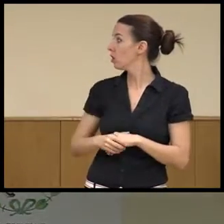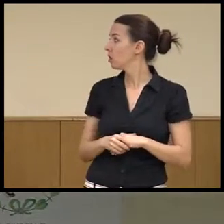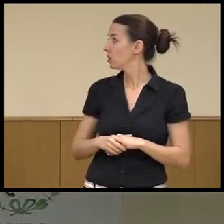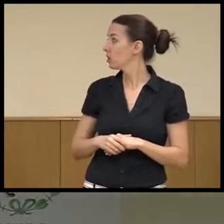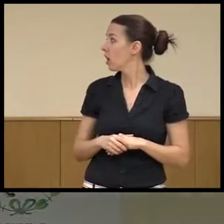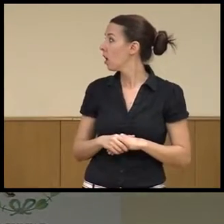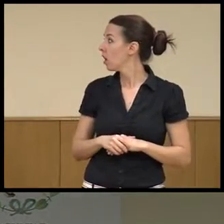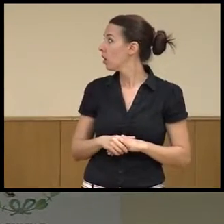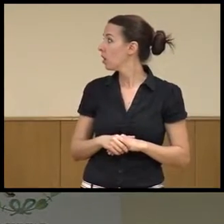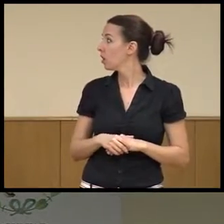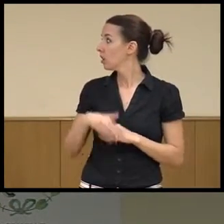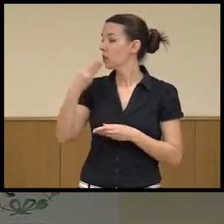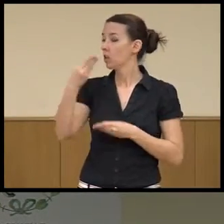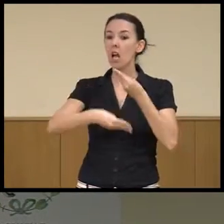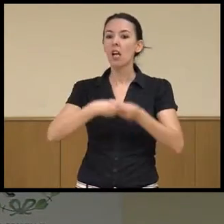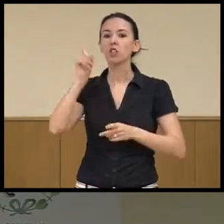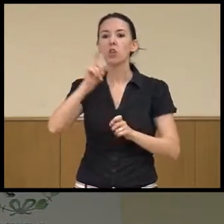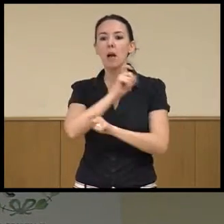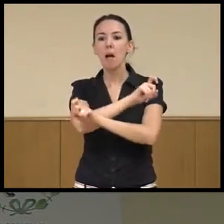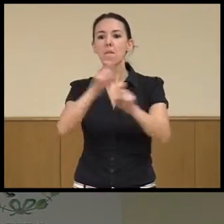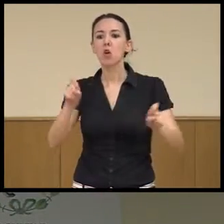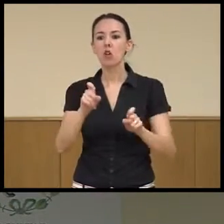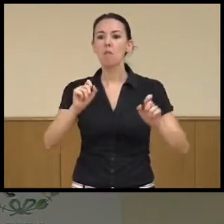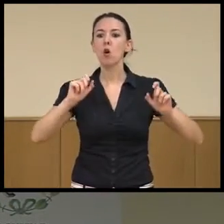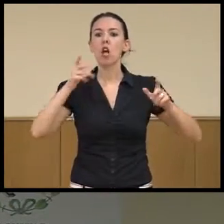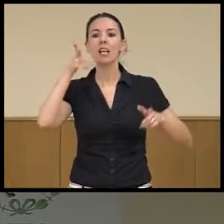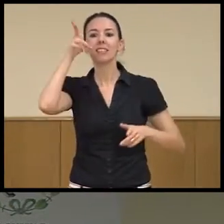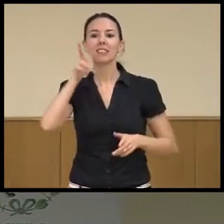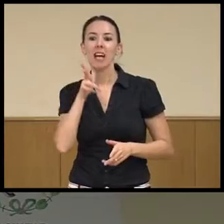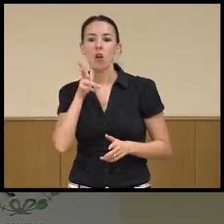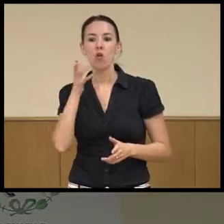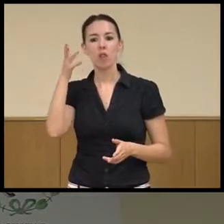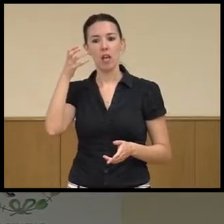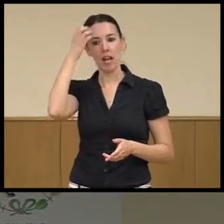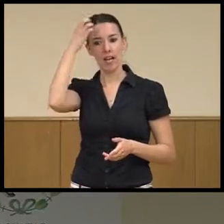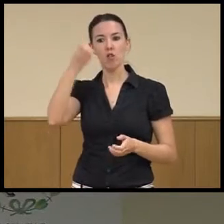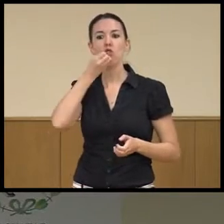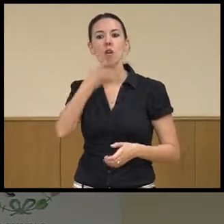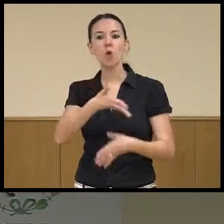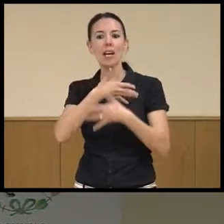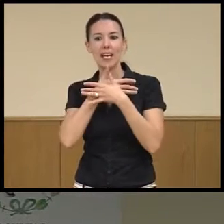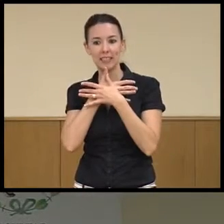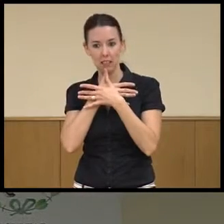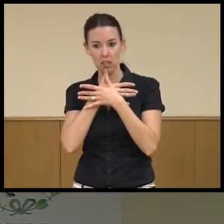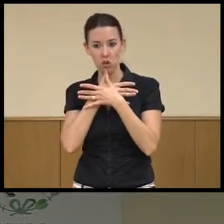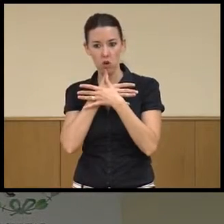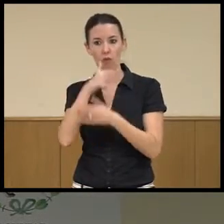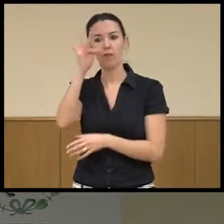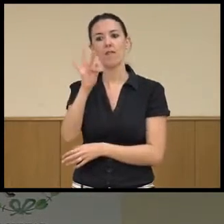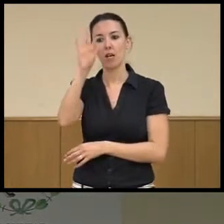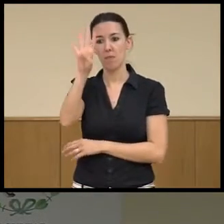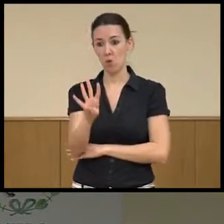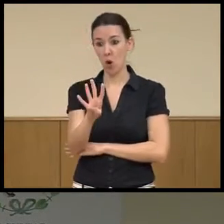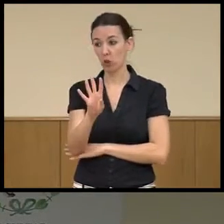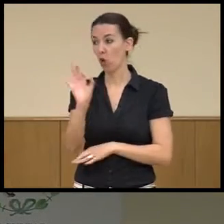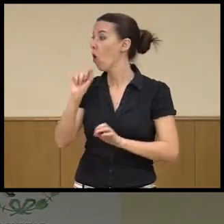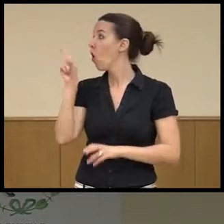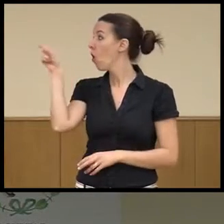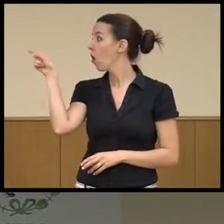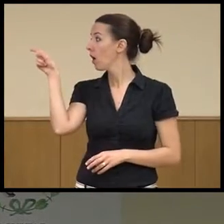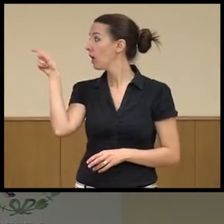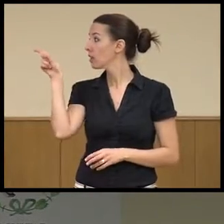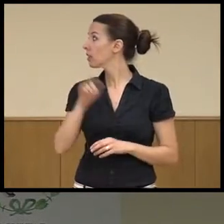Carducho, concebido para proclamar en el Salón de Reinos del Buen Retiro las glorias y triunfos de la monarquía de Felipe IV. O este otro de